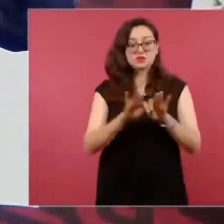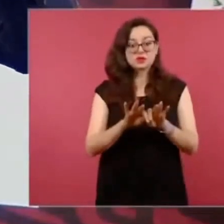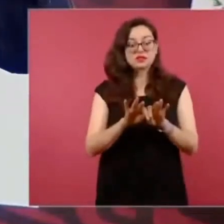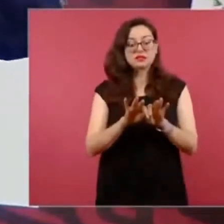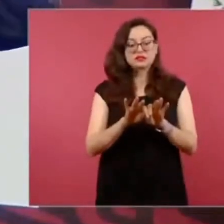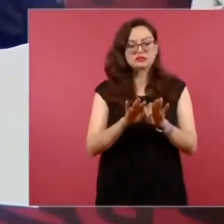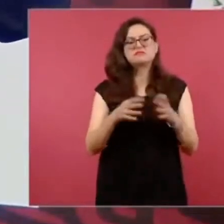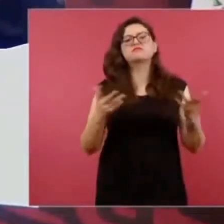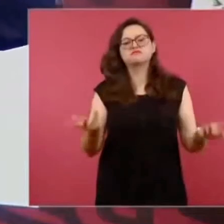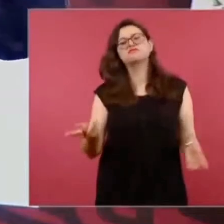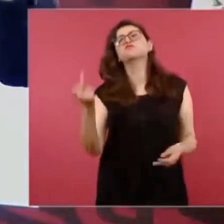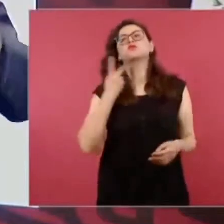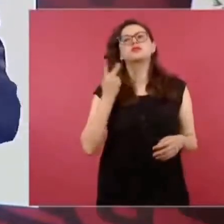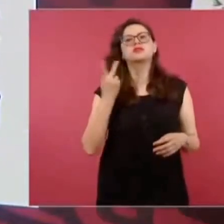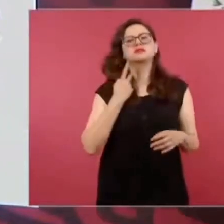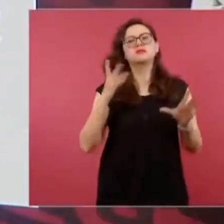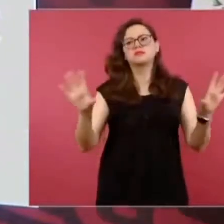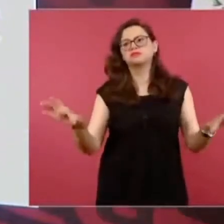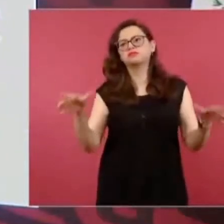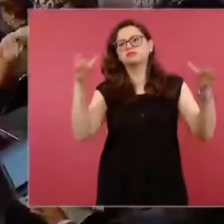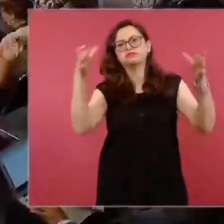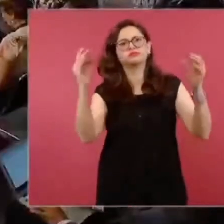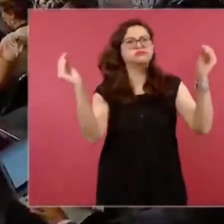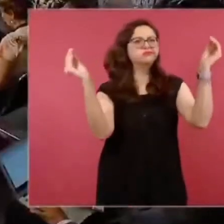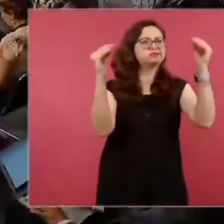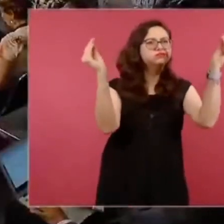pelearnos arriba,